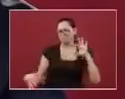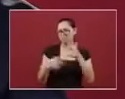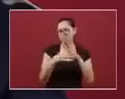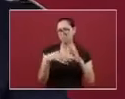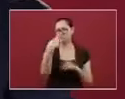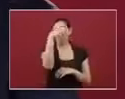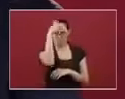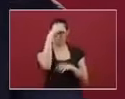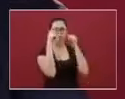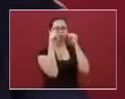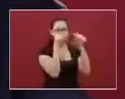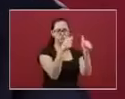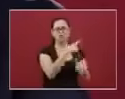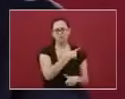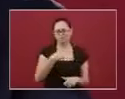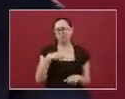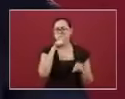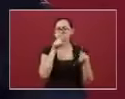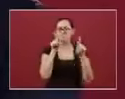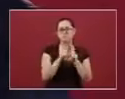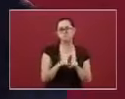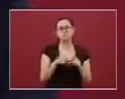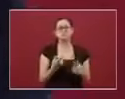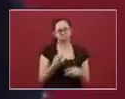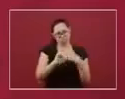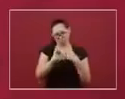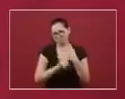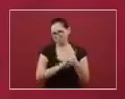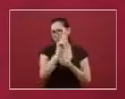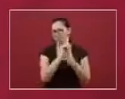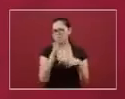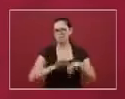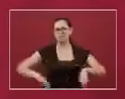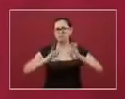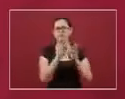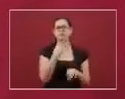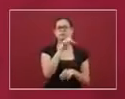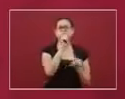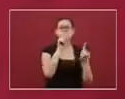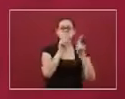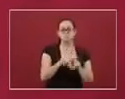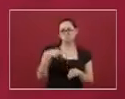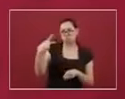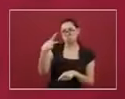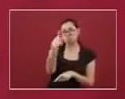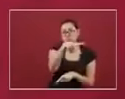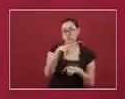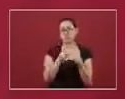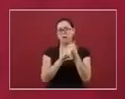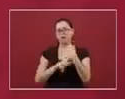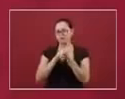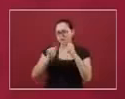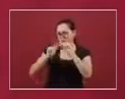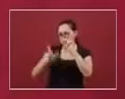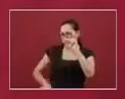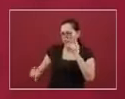escuchar no sólo sobre sus problemas que es muy importante sino también sobre nuestro país y su futuro